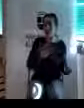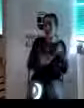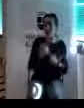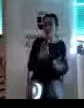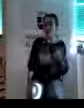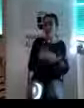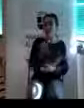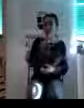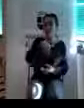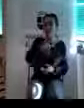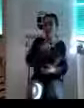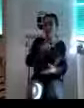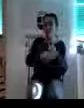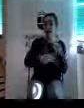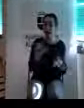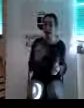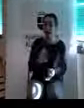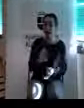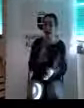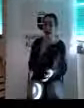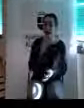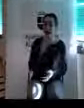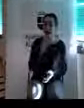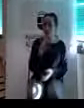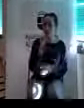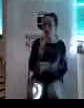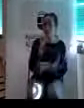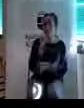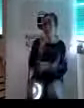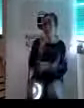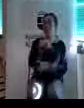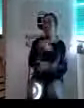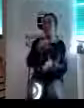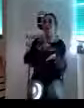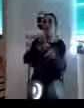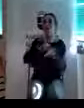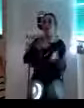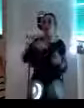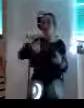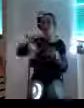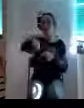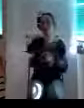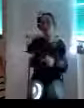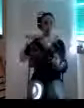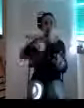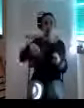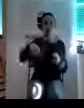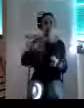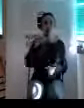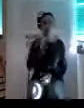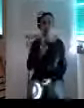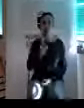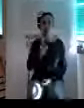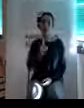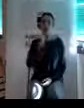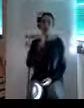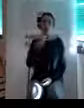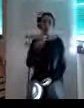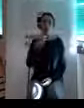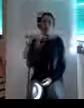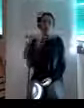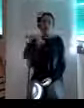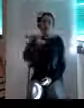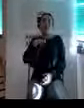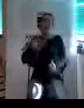hoy nos ha ilustrado hizo un recorrido por la ciudad y no la habíamos visto porque estaba haciendo un recorrido por la